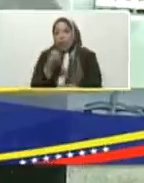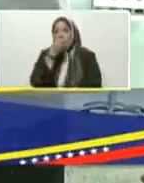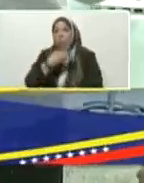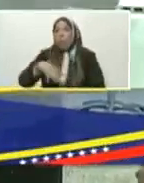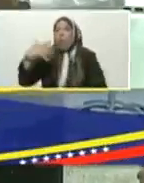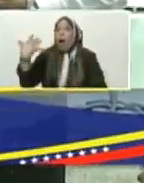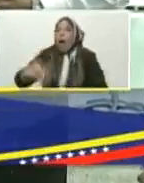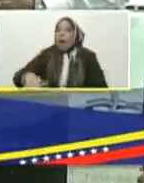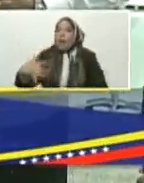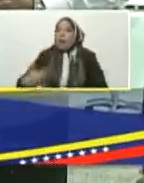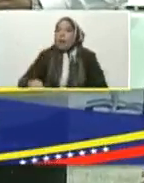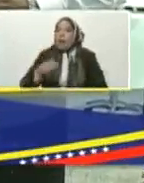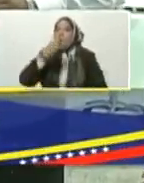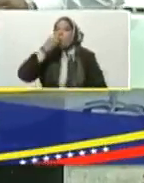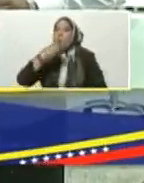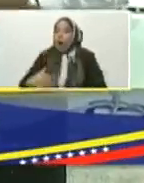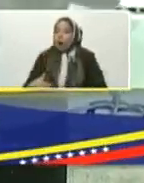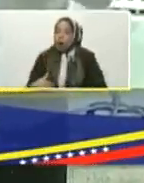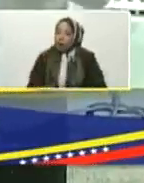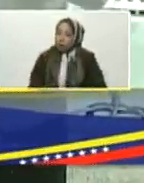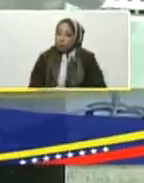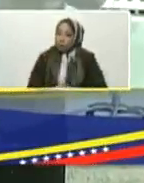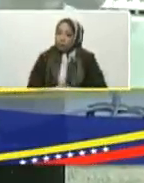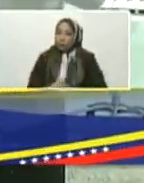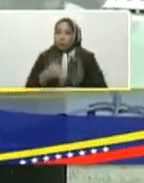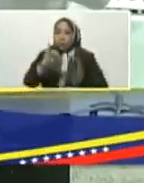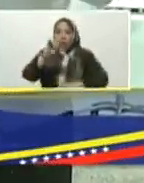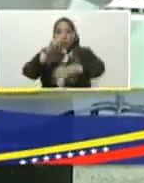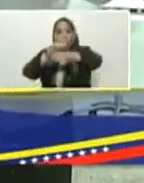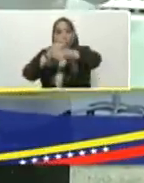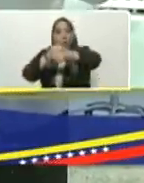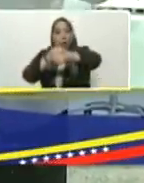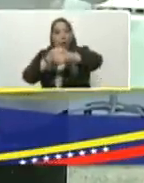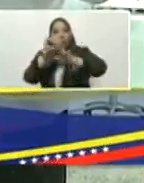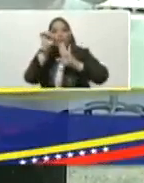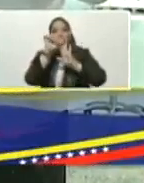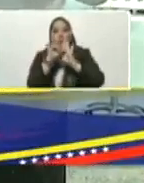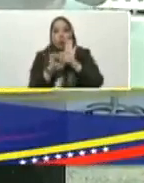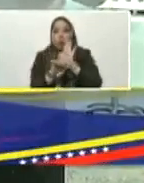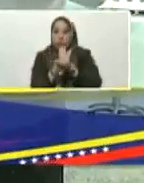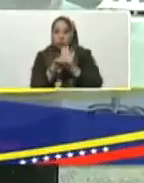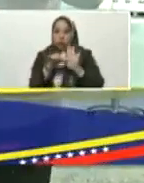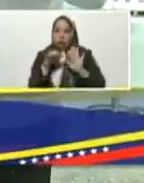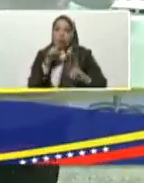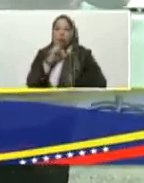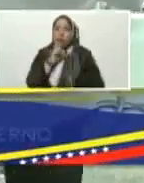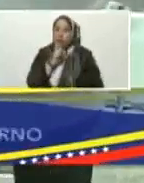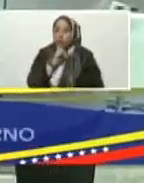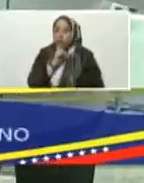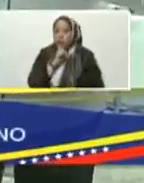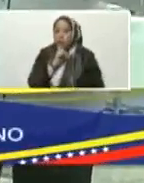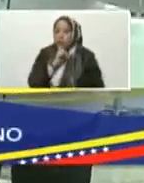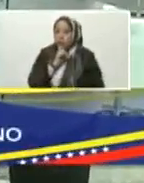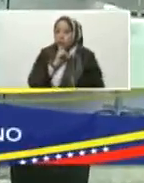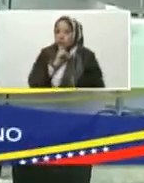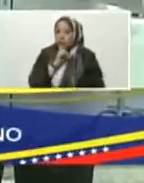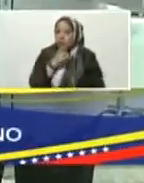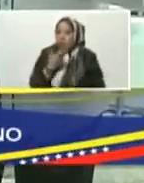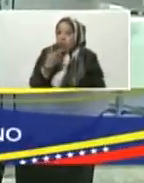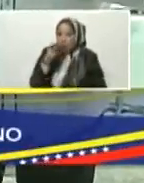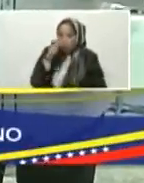porque están los médicos. Y lo más difícil, un médico cirujano como Tremaria, abre al